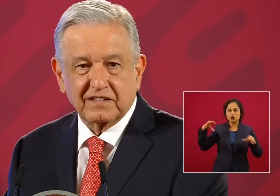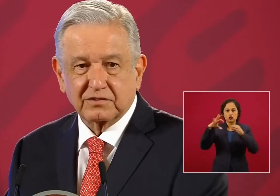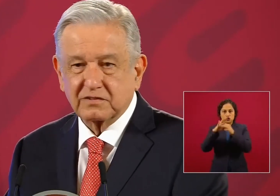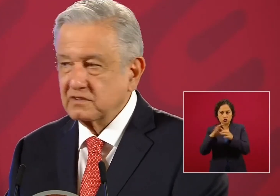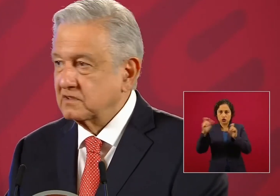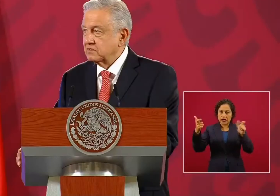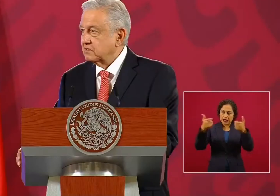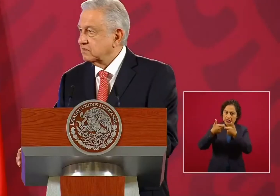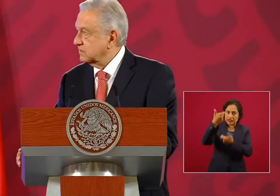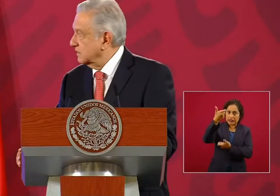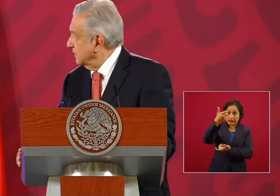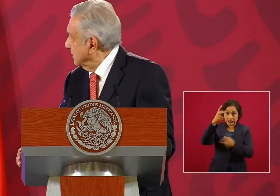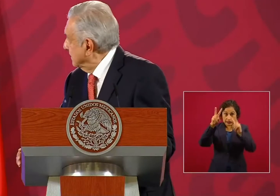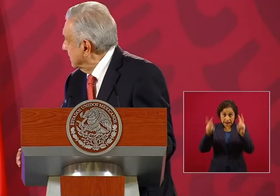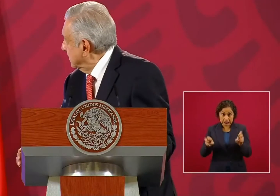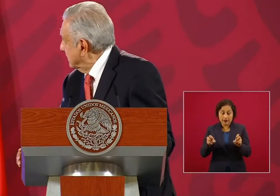financiero.